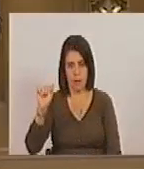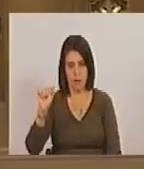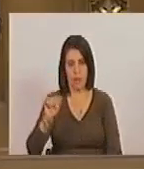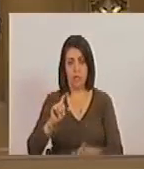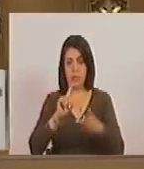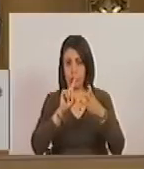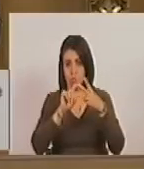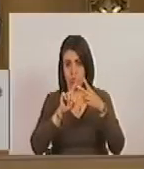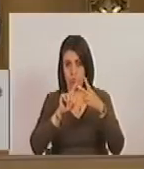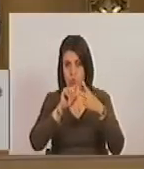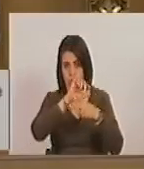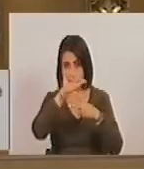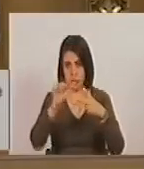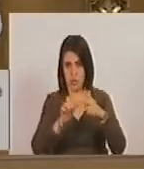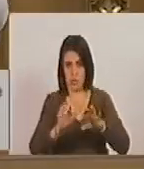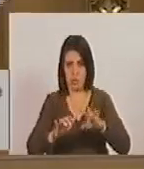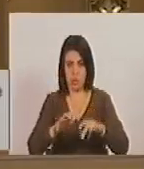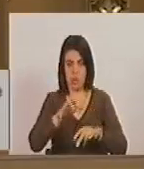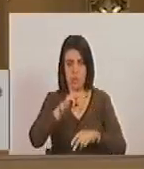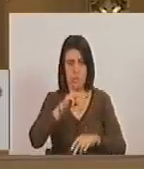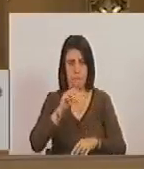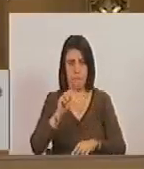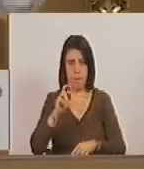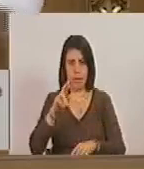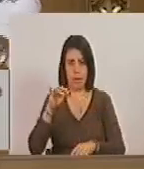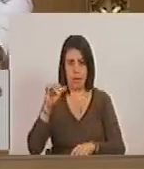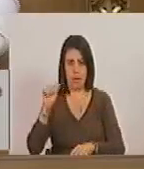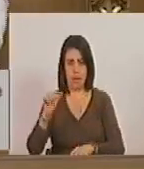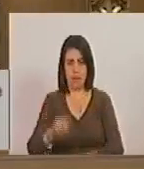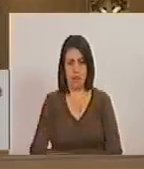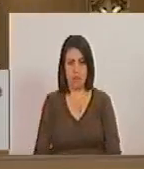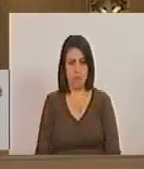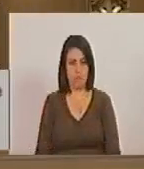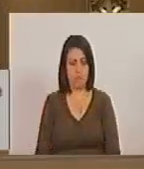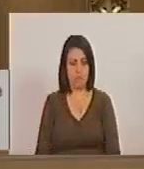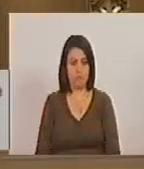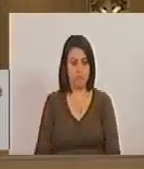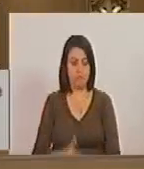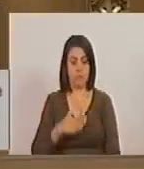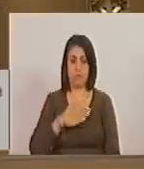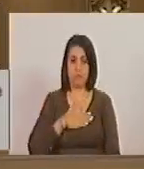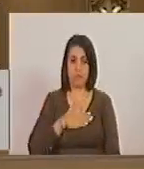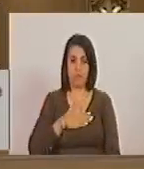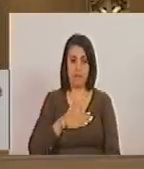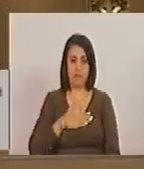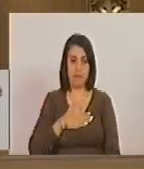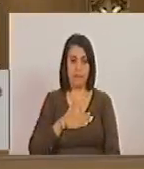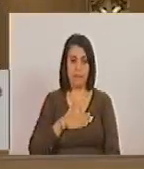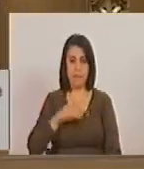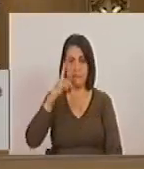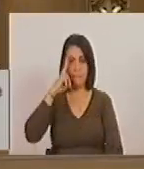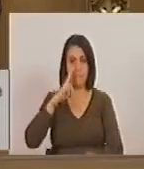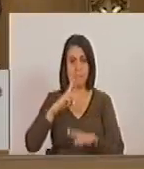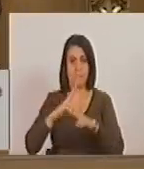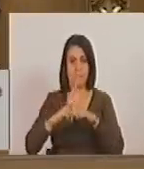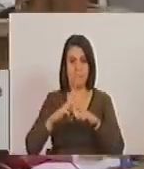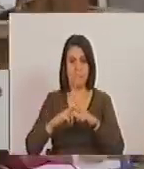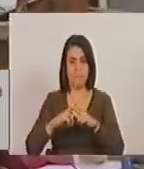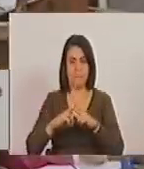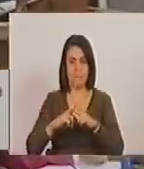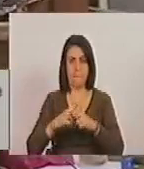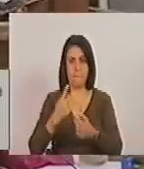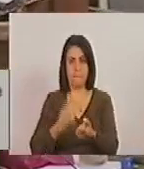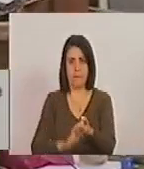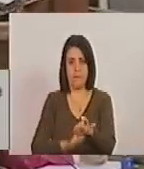a la subsecretaria María Alejandra Hernández. Para mí es un honor, hermanos